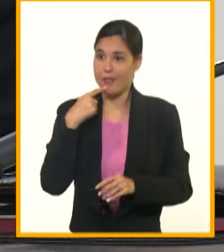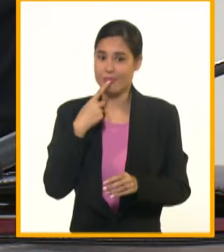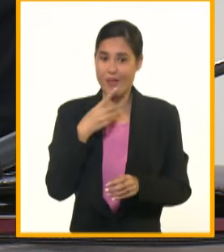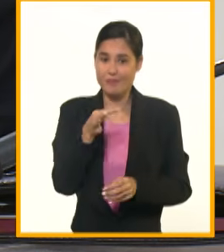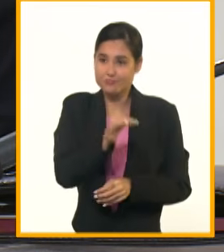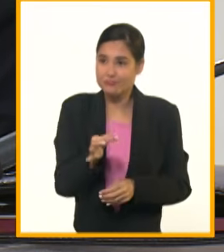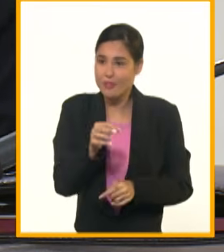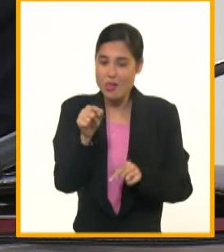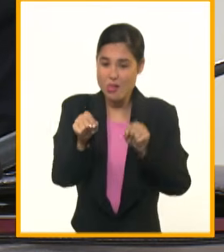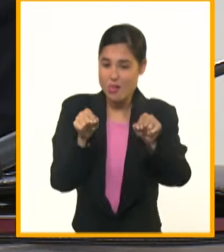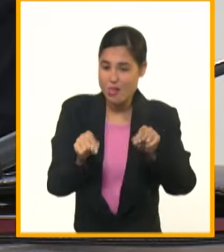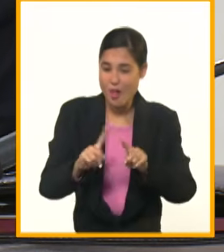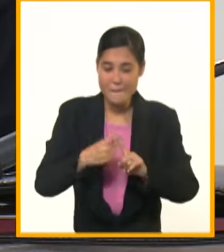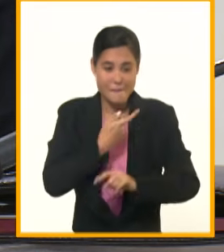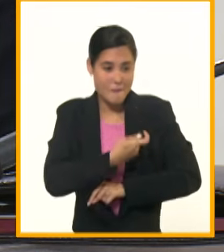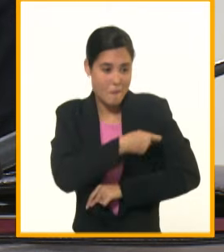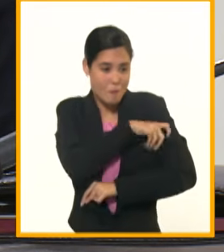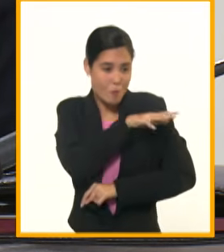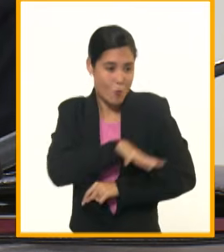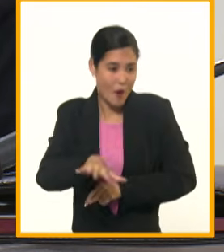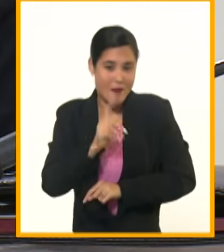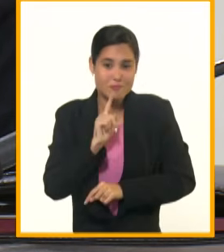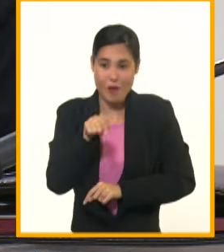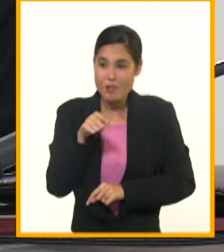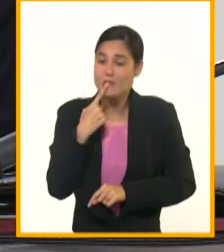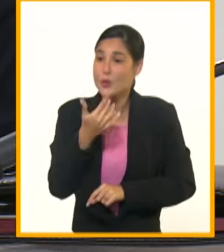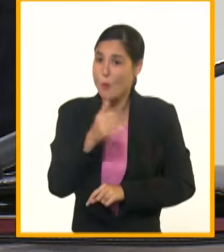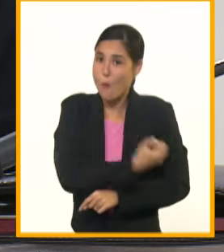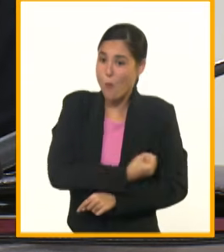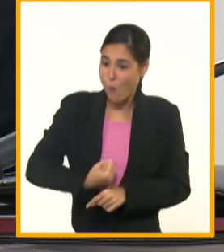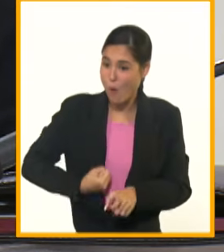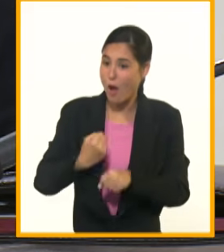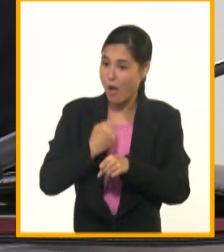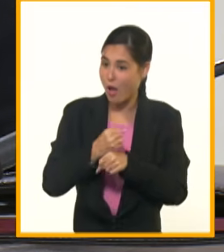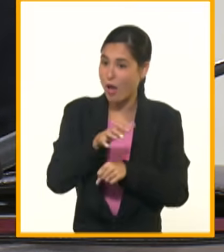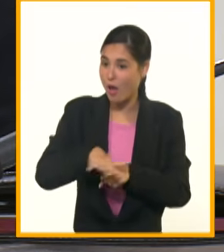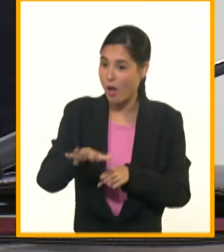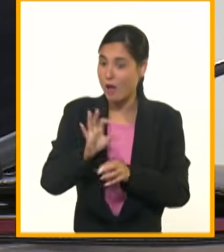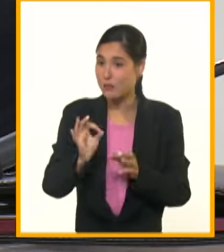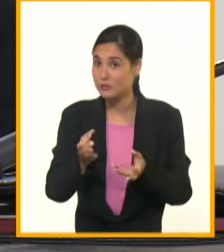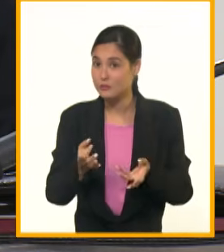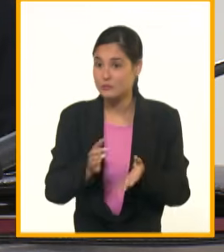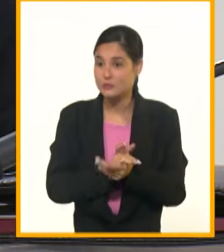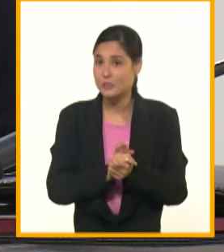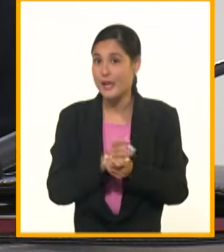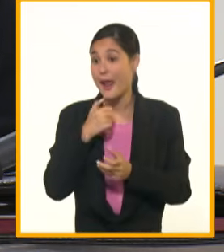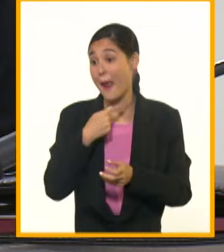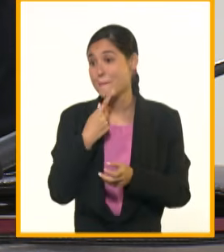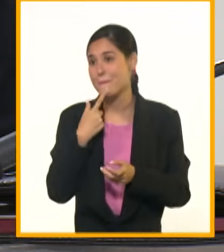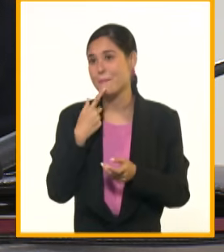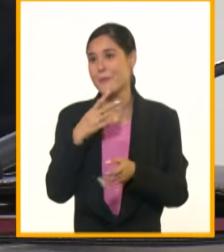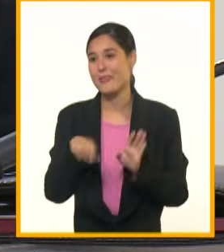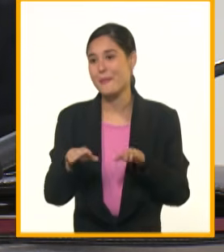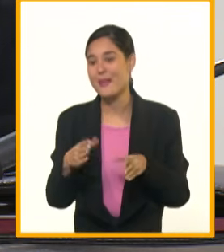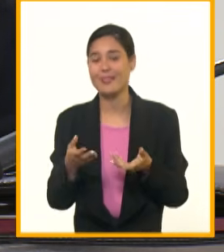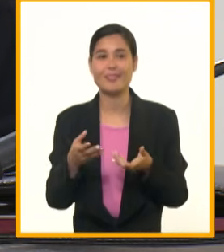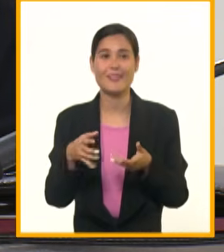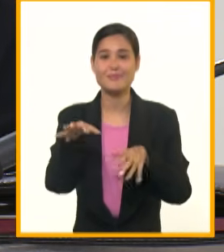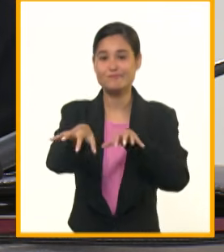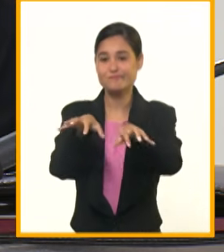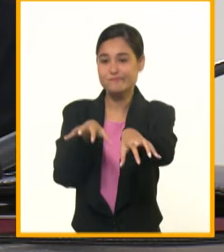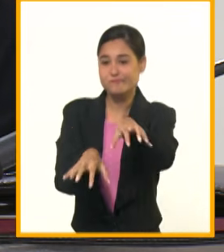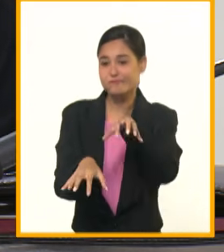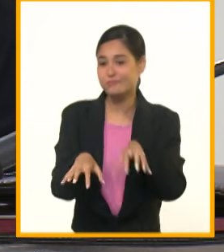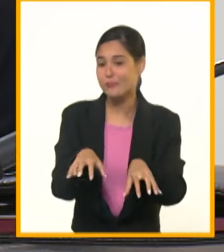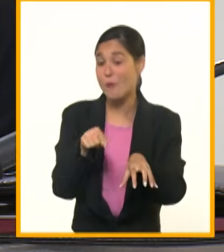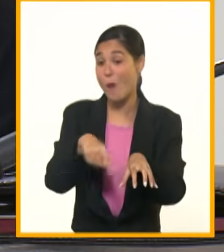la voluntad y esté la fortaleza esa que tiene la provincia, si los territorios no juegan el papel que les corresponde, no es posible llegar